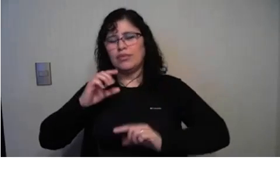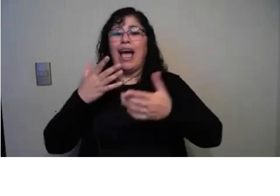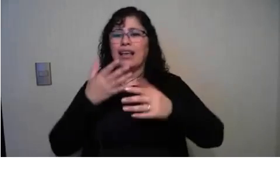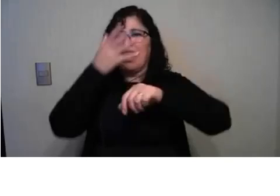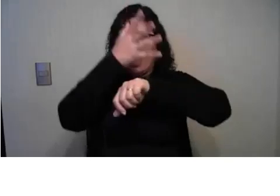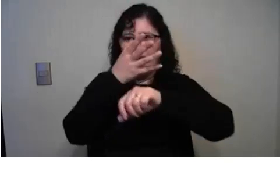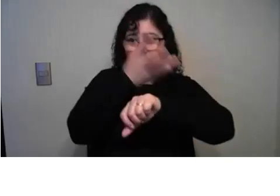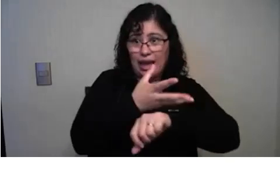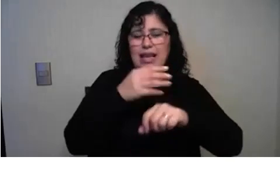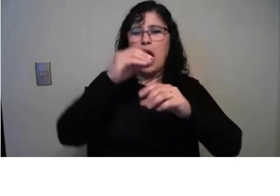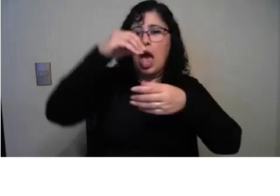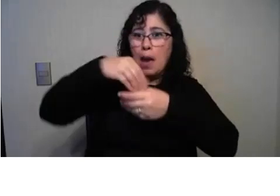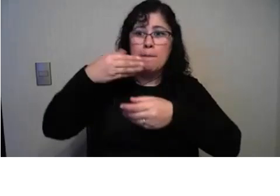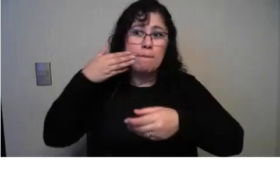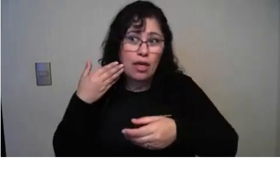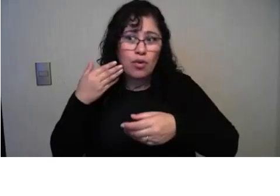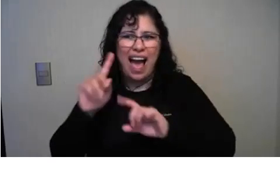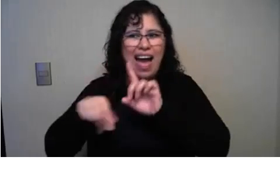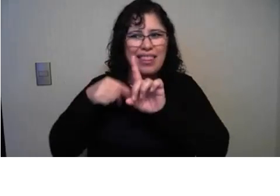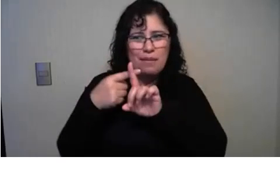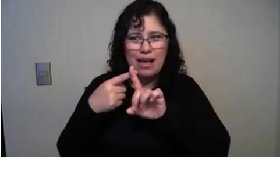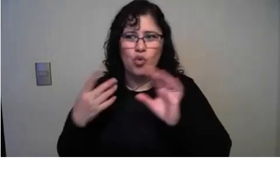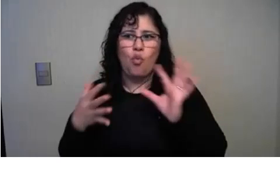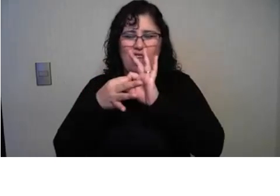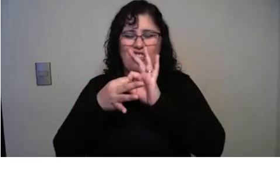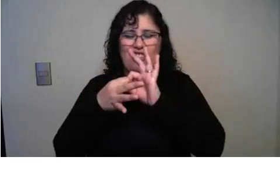de médula espinal más el nervio correspondiente.